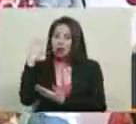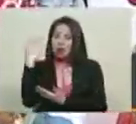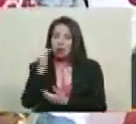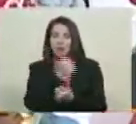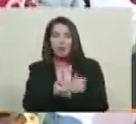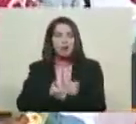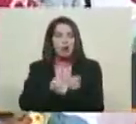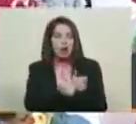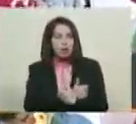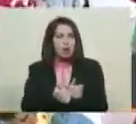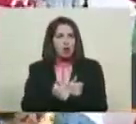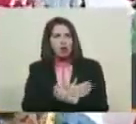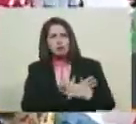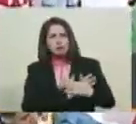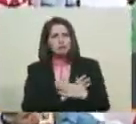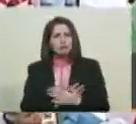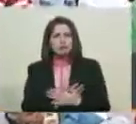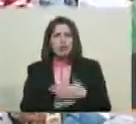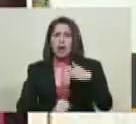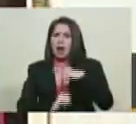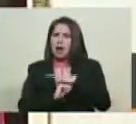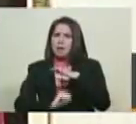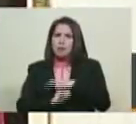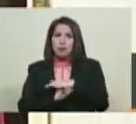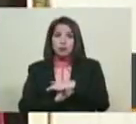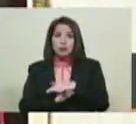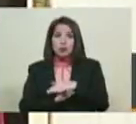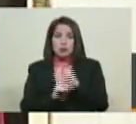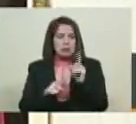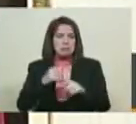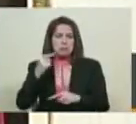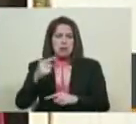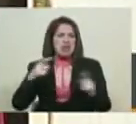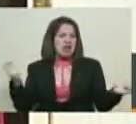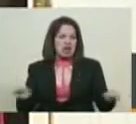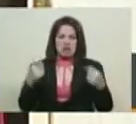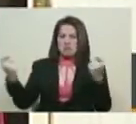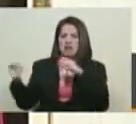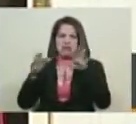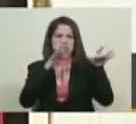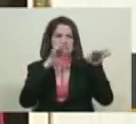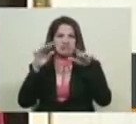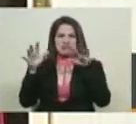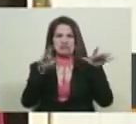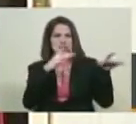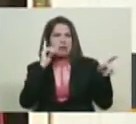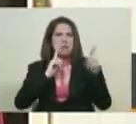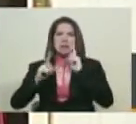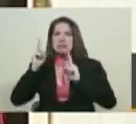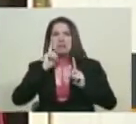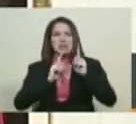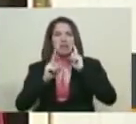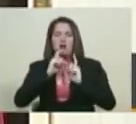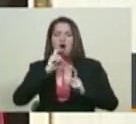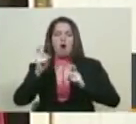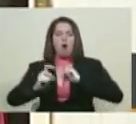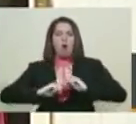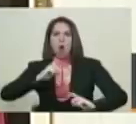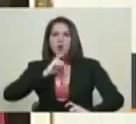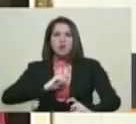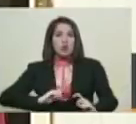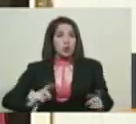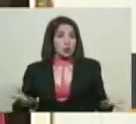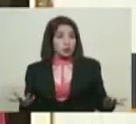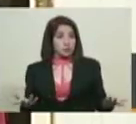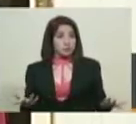amor, por la solidaridad. Más allá de las campañas de manipulación, mentira y de odio que todos